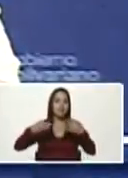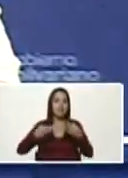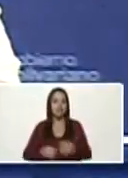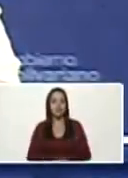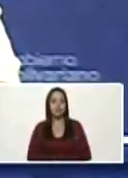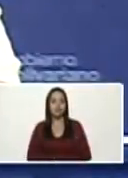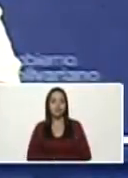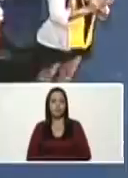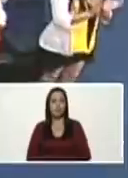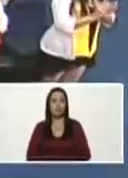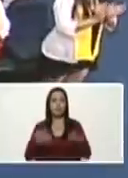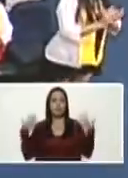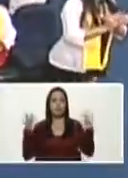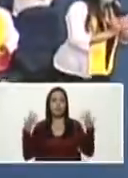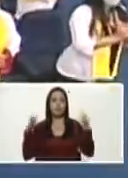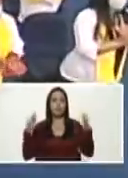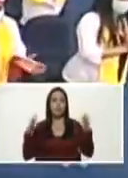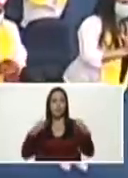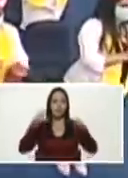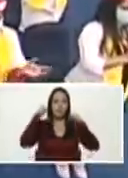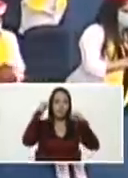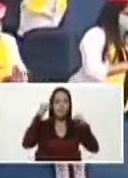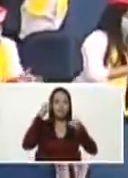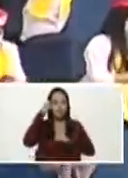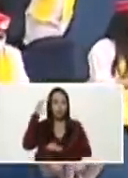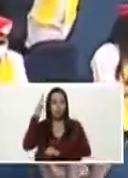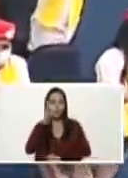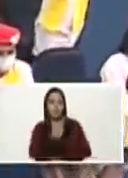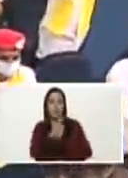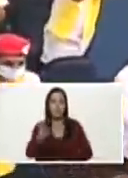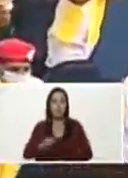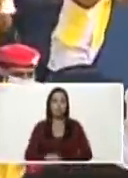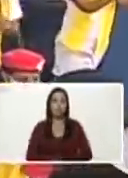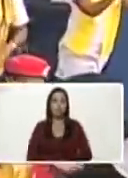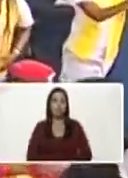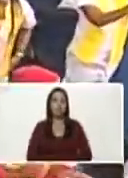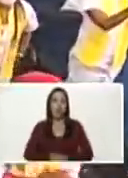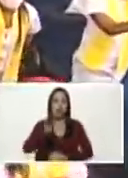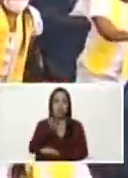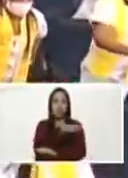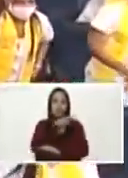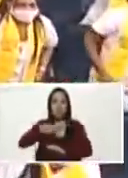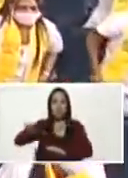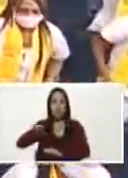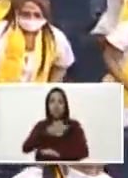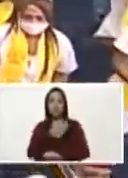muchachos! ¡Venceremos! ¡Que Dios los bendiga! ¡Música!